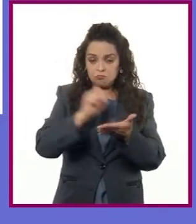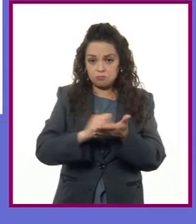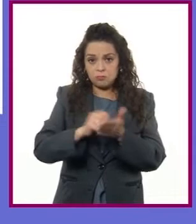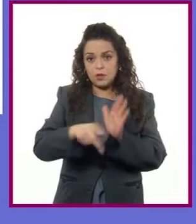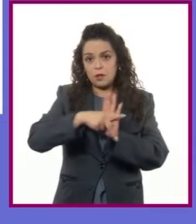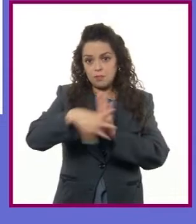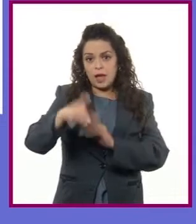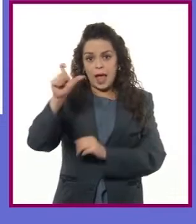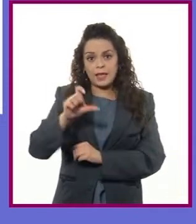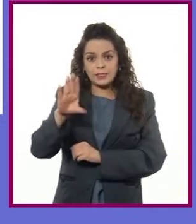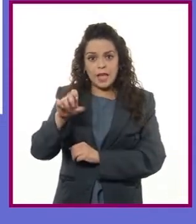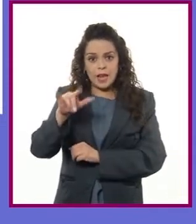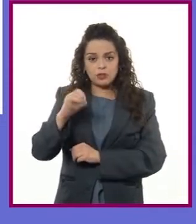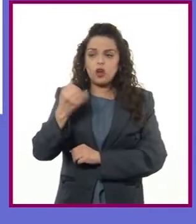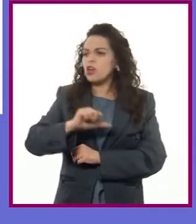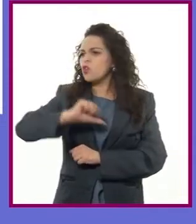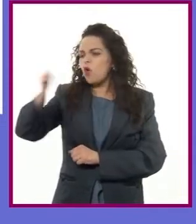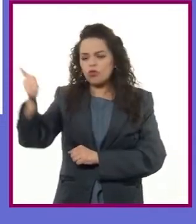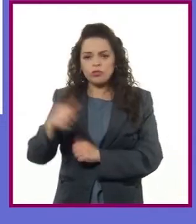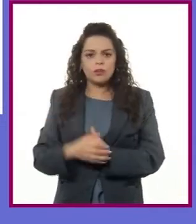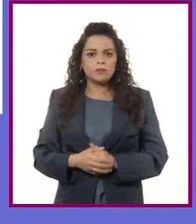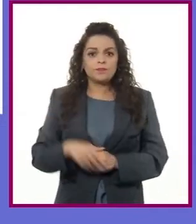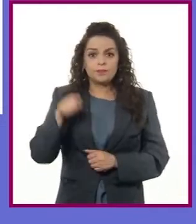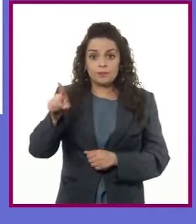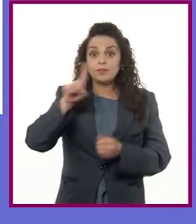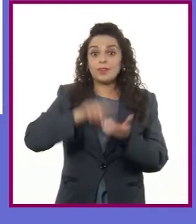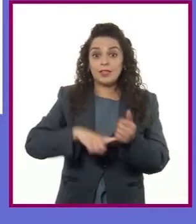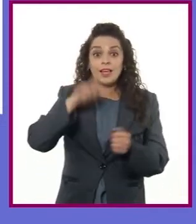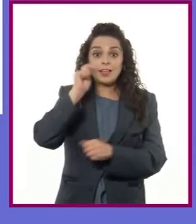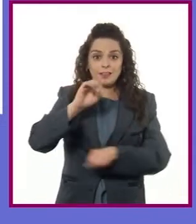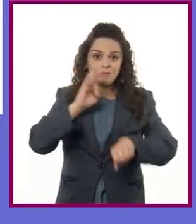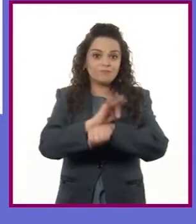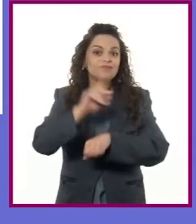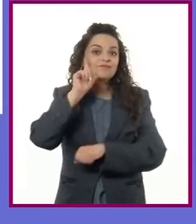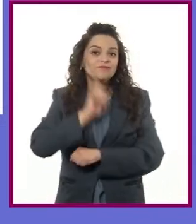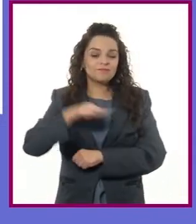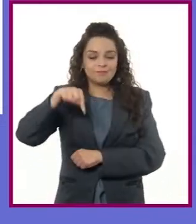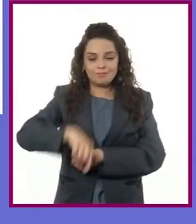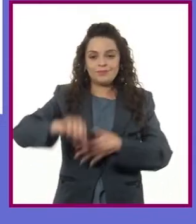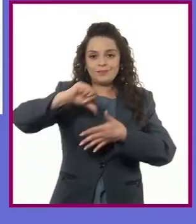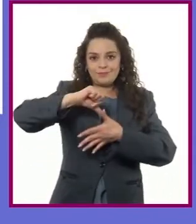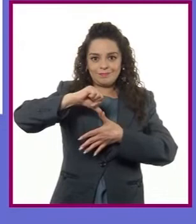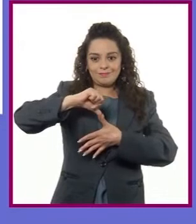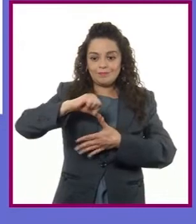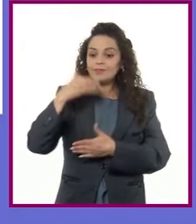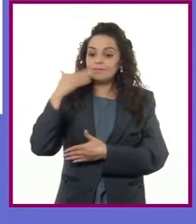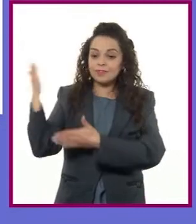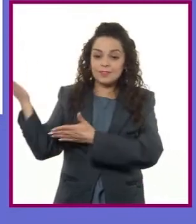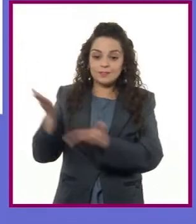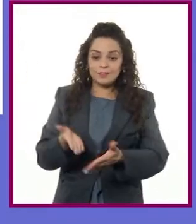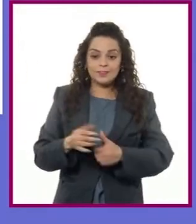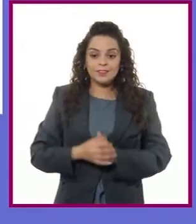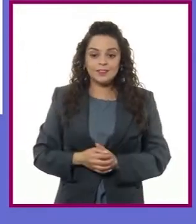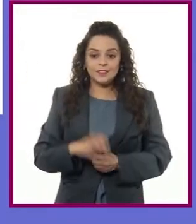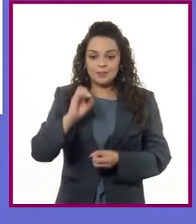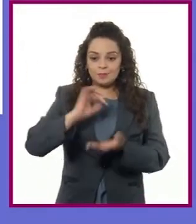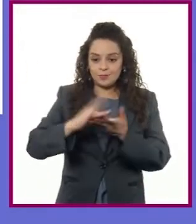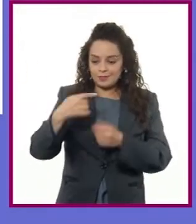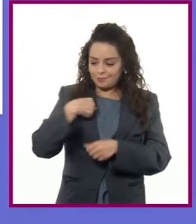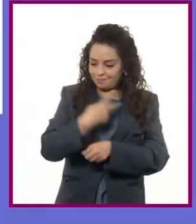medios impresos. Es uno de los símbolos del feminismo latinoamericano. ¡Bienvenida! Gracias por